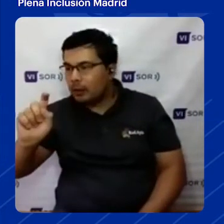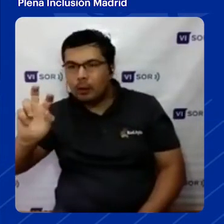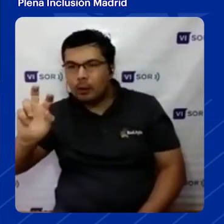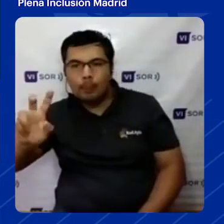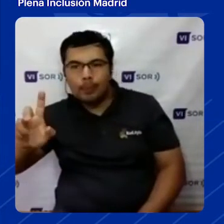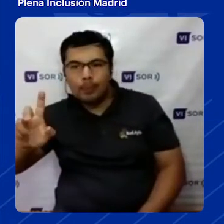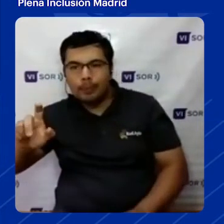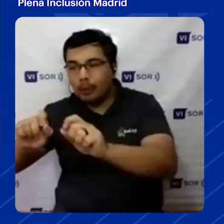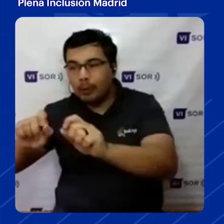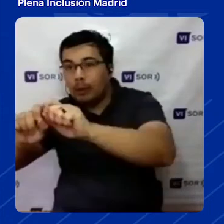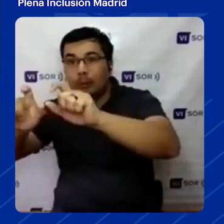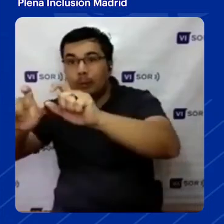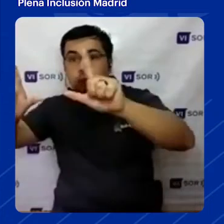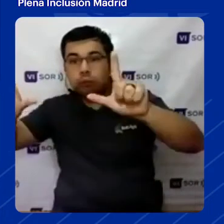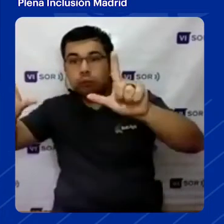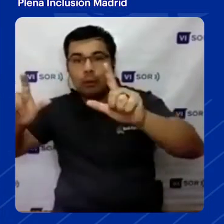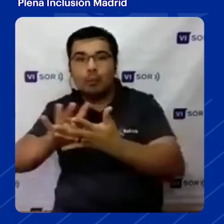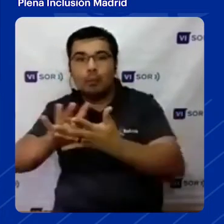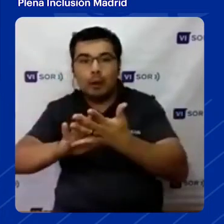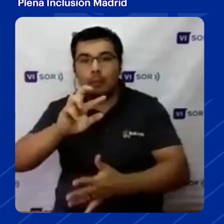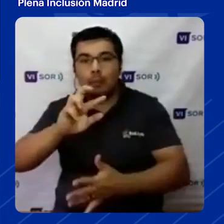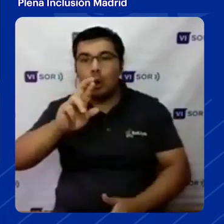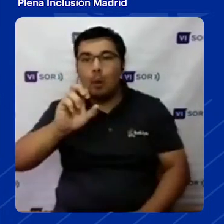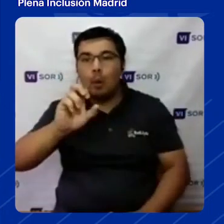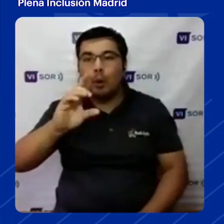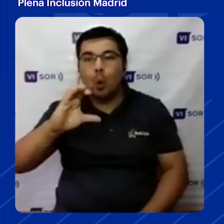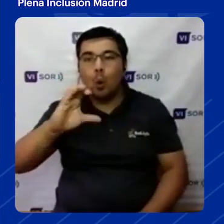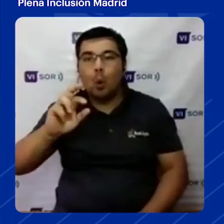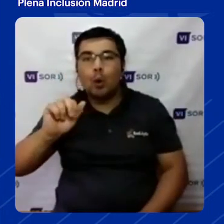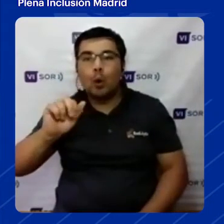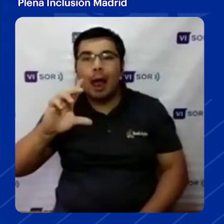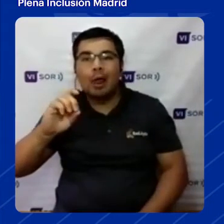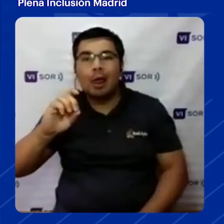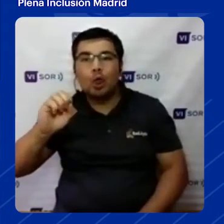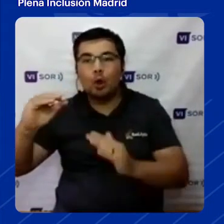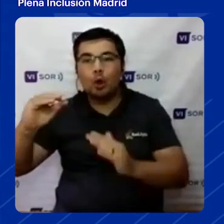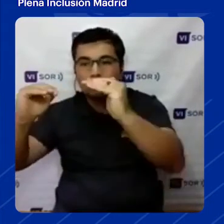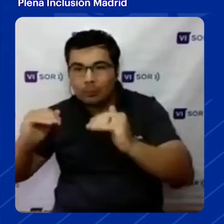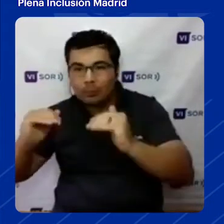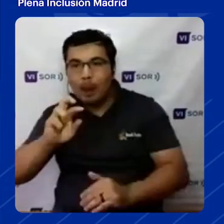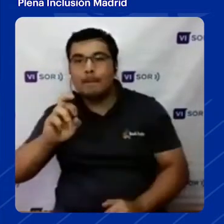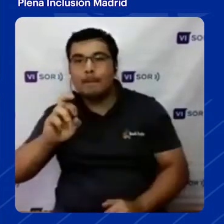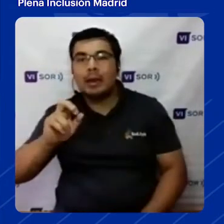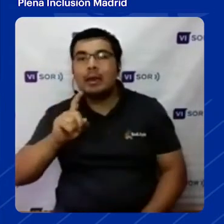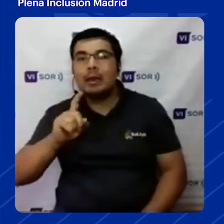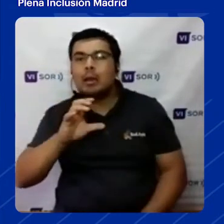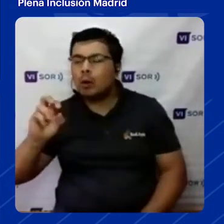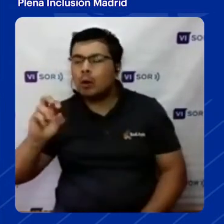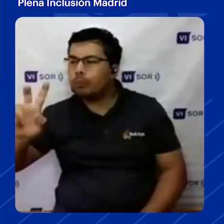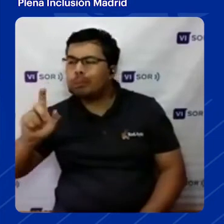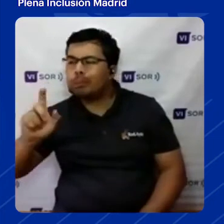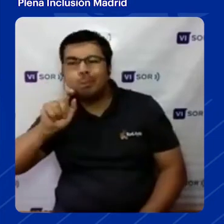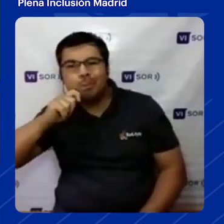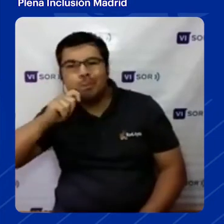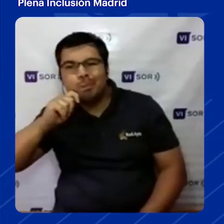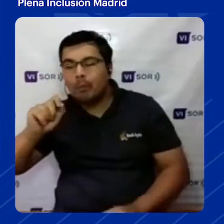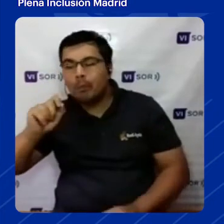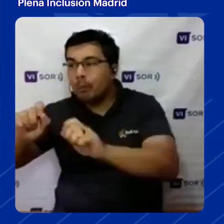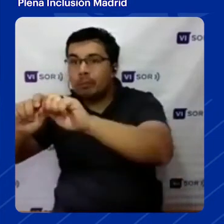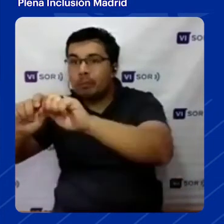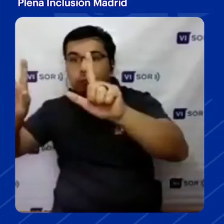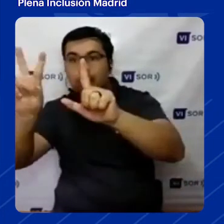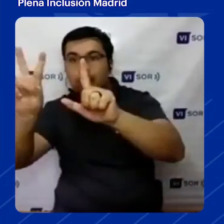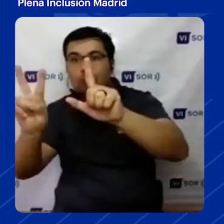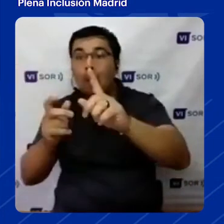procurador, perito, que precisamente pues, tiene una mayor complejidad. Y también se destacaban los